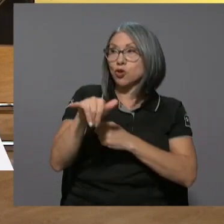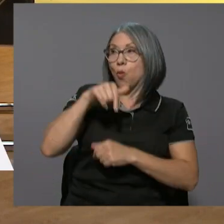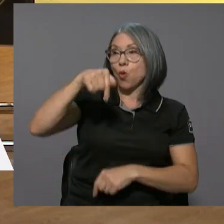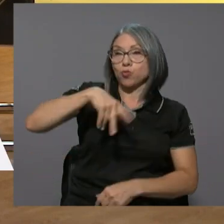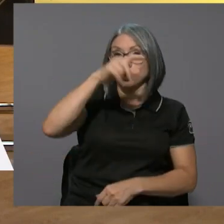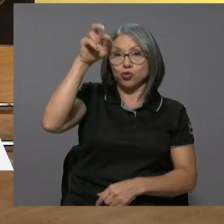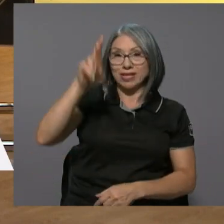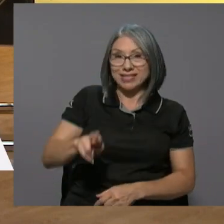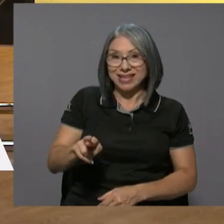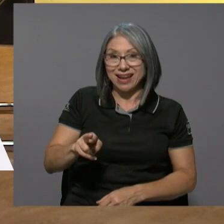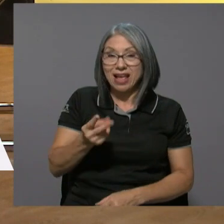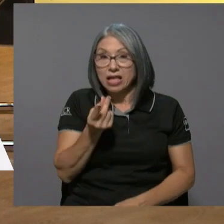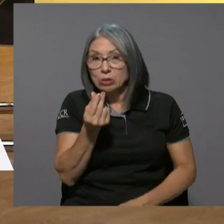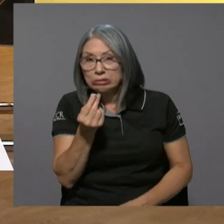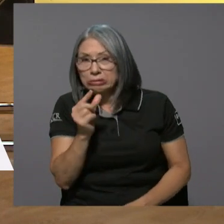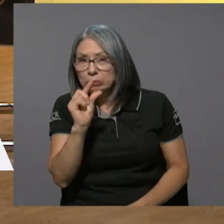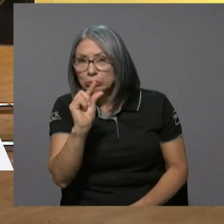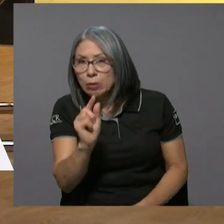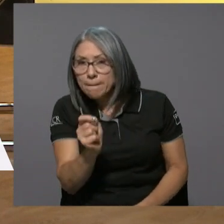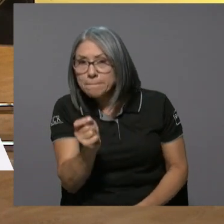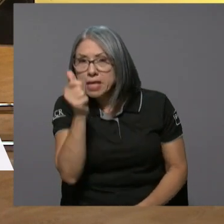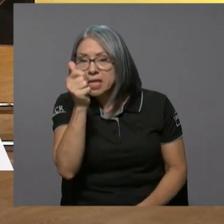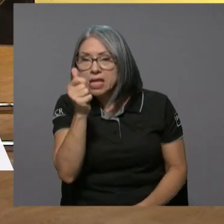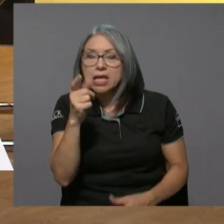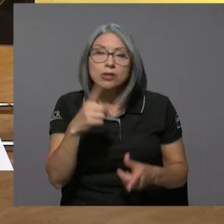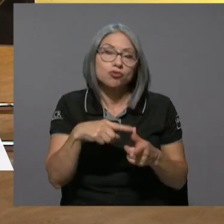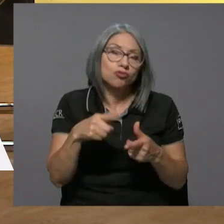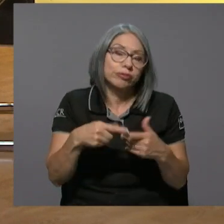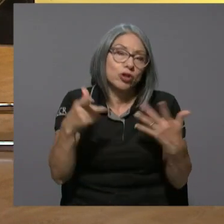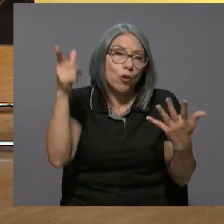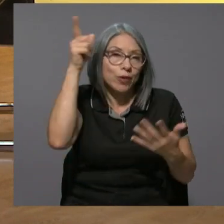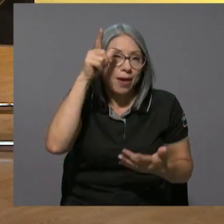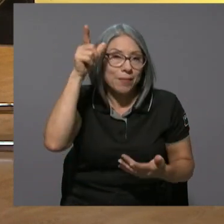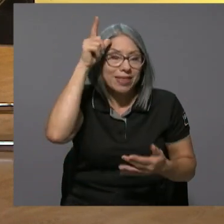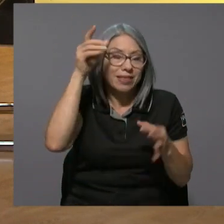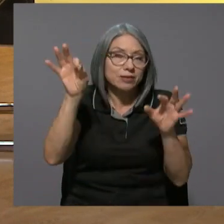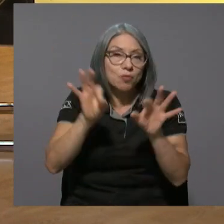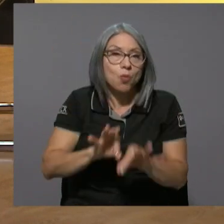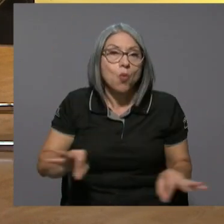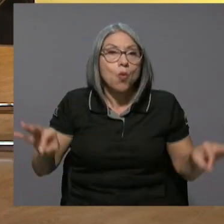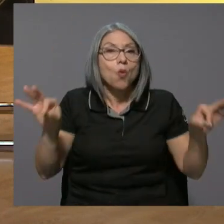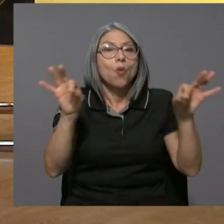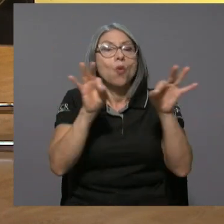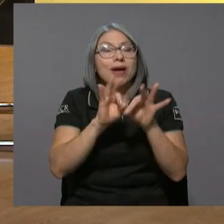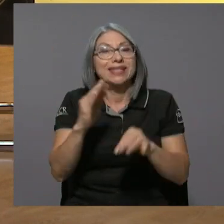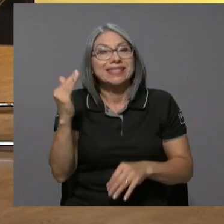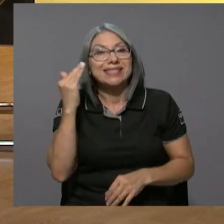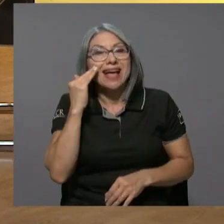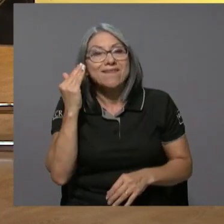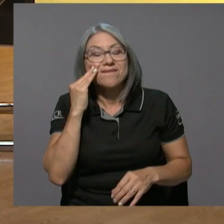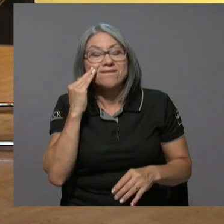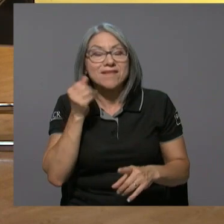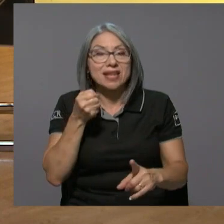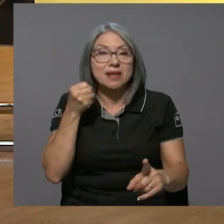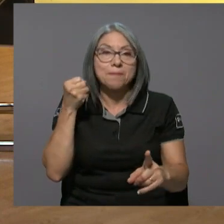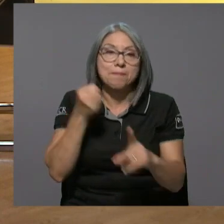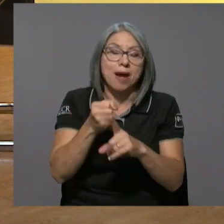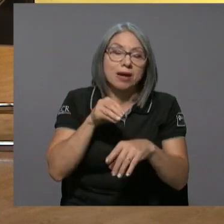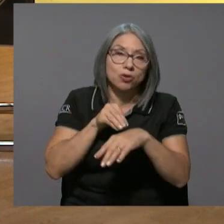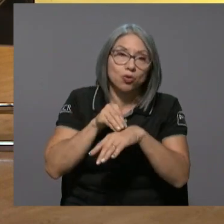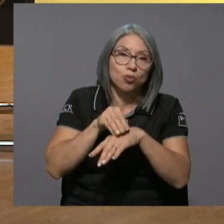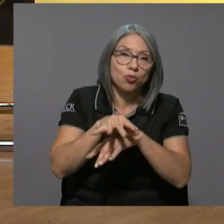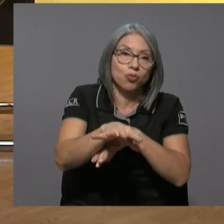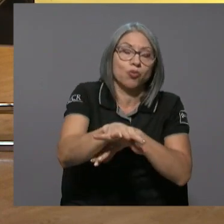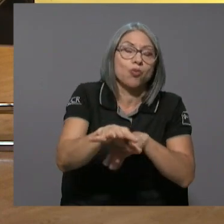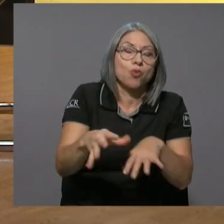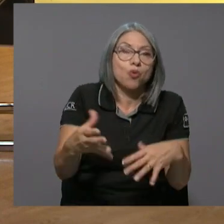recursos son muy escasos, pues obviamente es de vital importancia saber cuál es el impacto que ha tenido